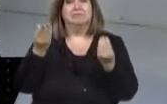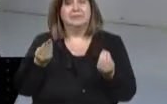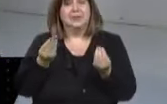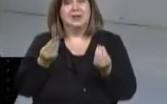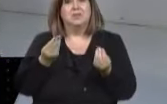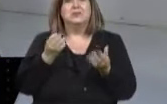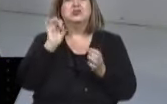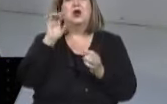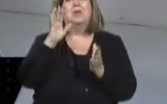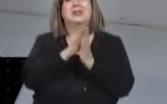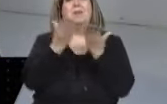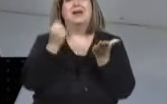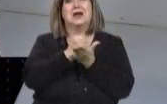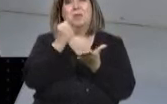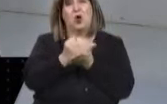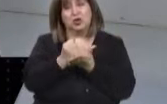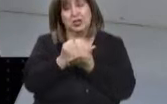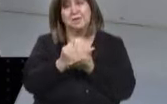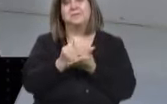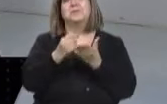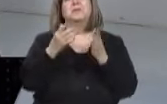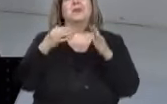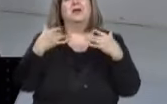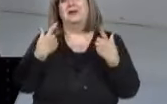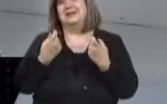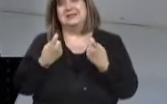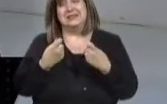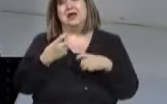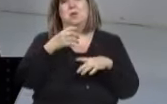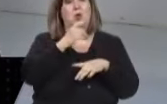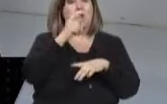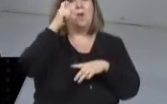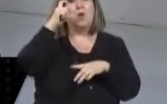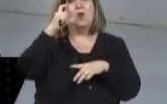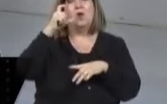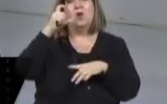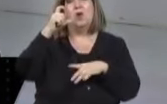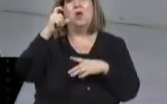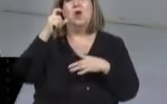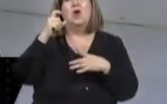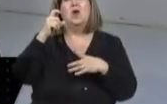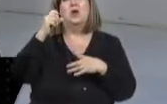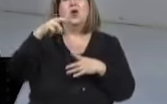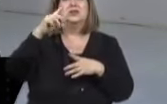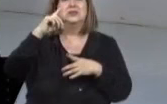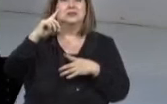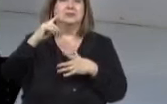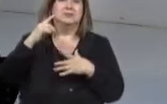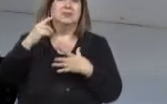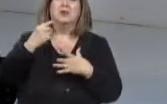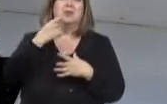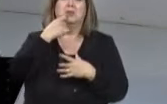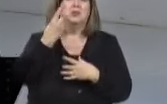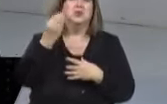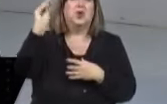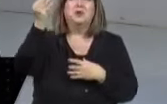la Argentina, nada indica que le esté haciendo mal, pero sí que pueda tender más líneas, como decías. ¿Por qué decías de Brasil? ¿Por qué una triangulación posible es con gente de